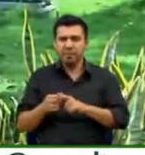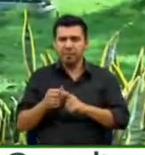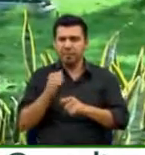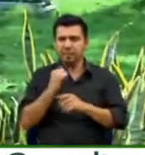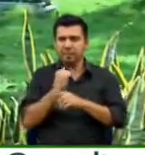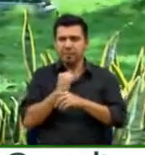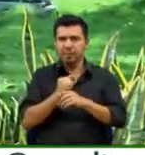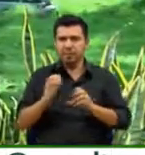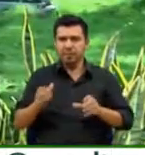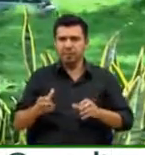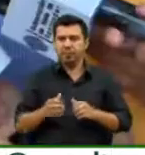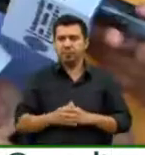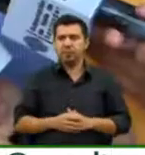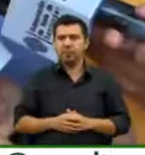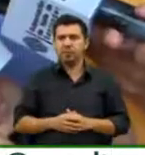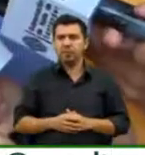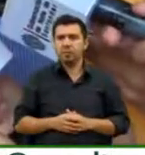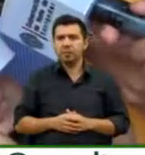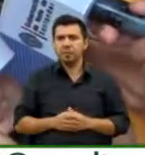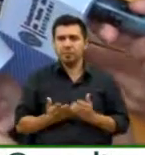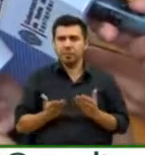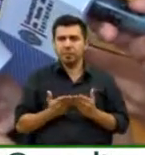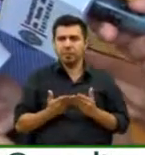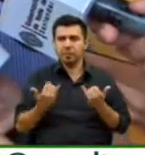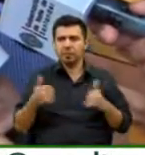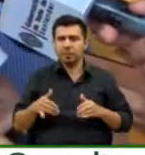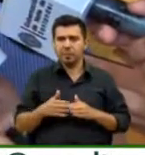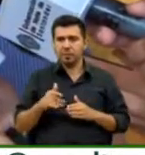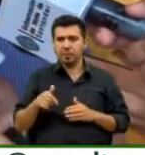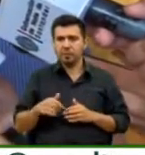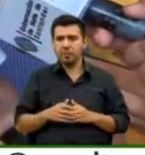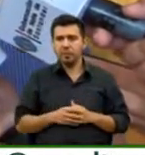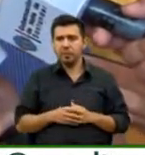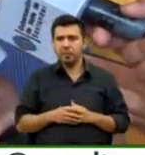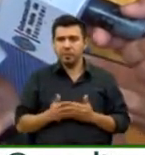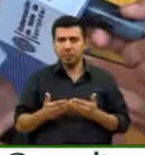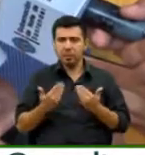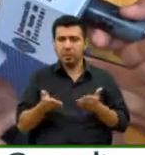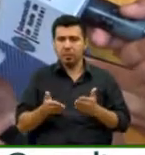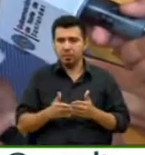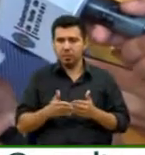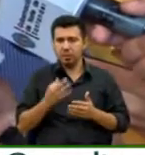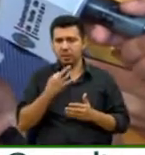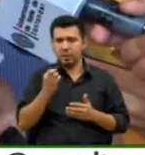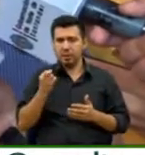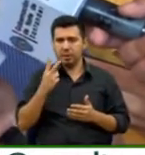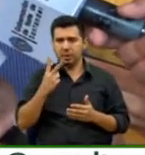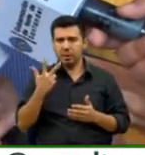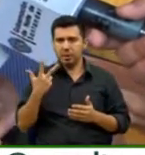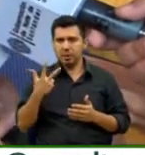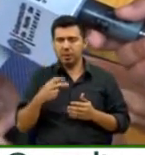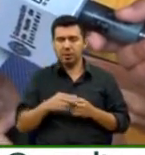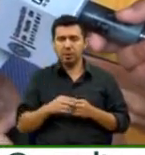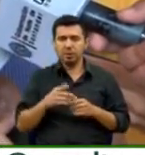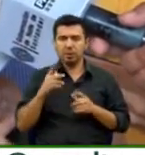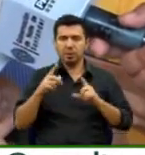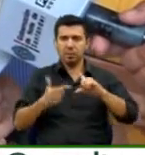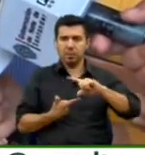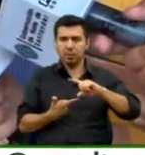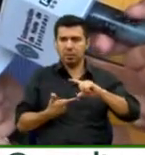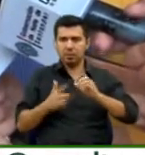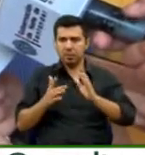educativos del departamento que hoy terminamos ya está esta entrega con estas 323 tablets a